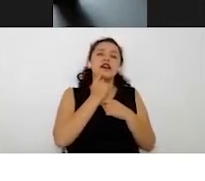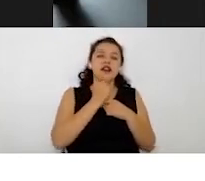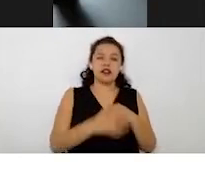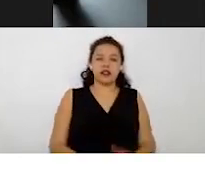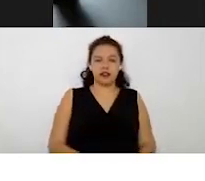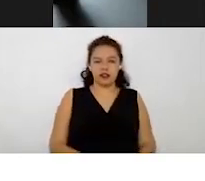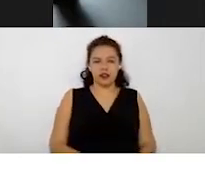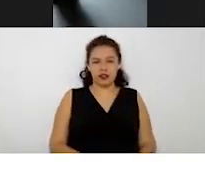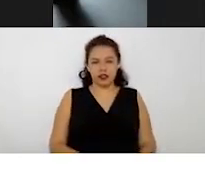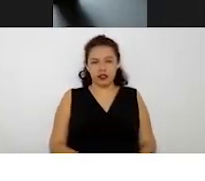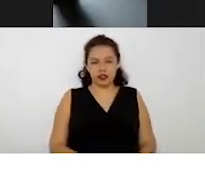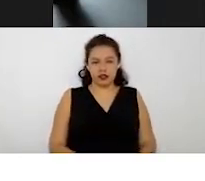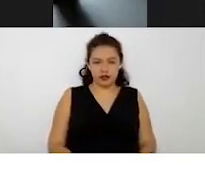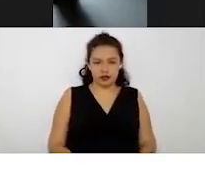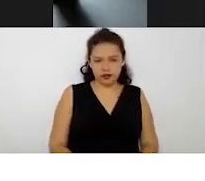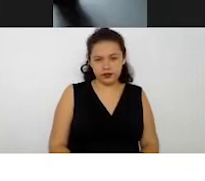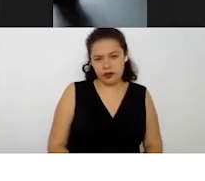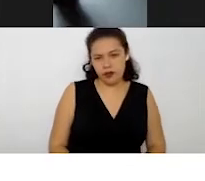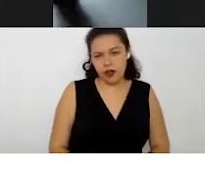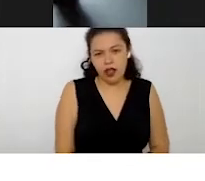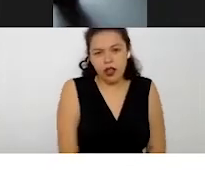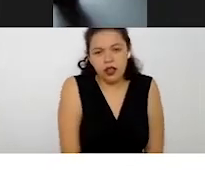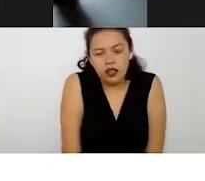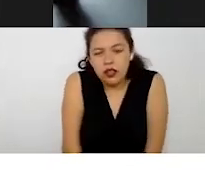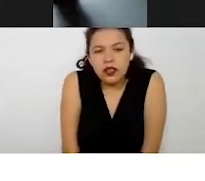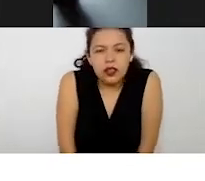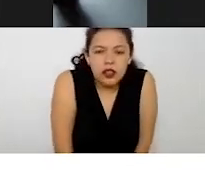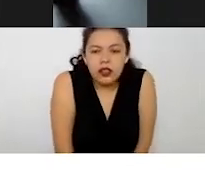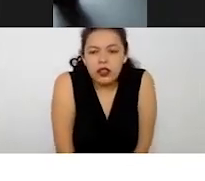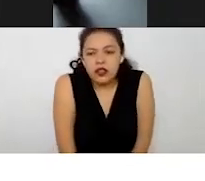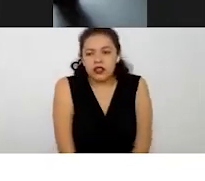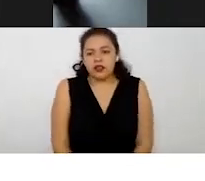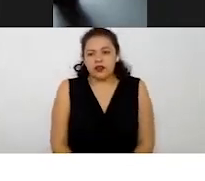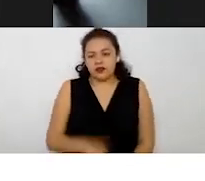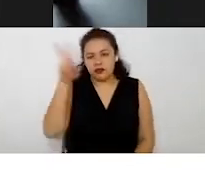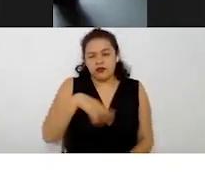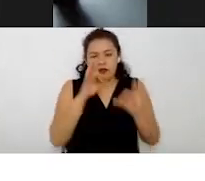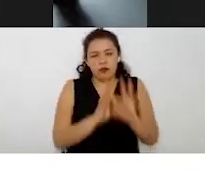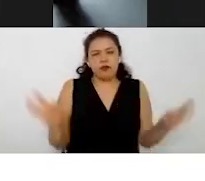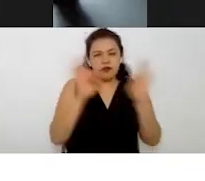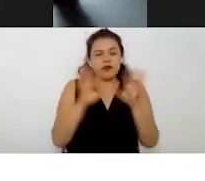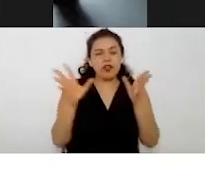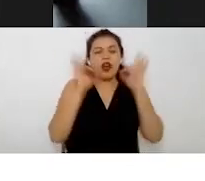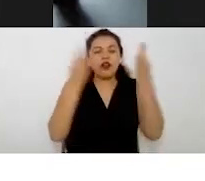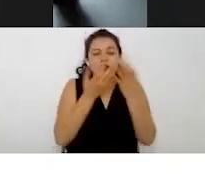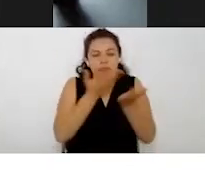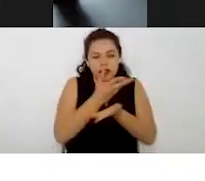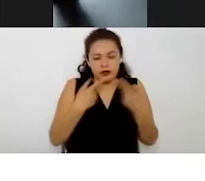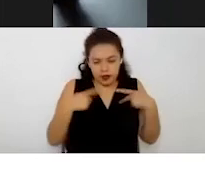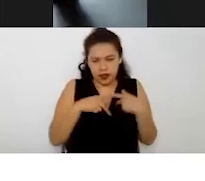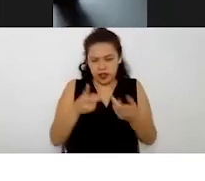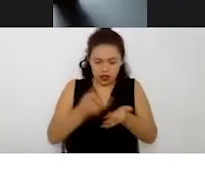Bien. Aquí es muy importante la posición del cuerpo de nosotros como